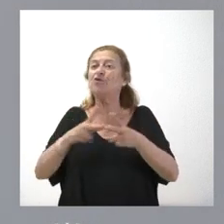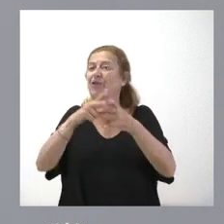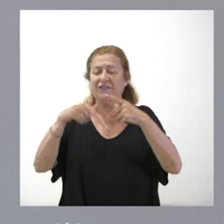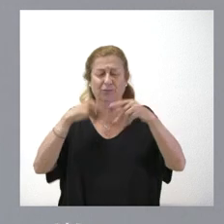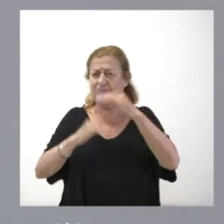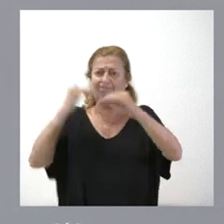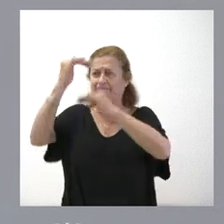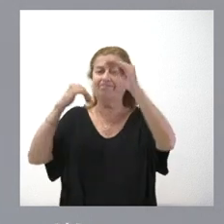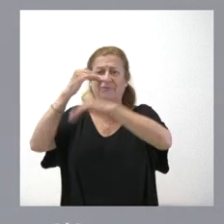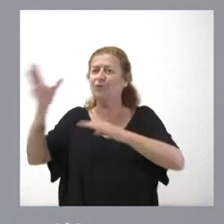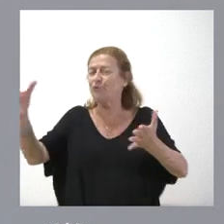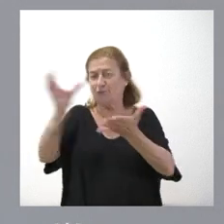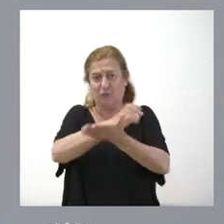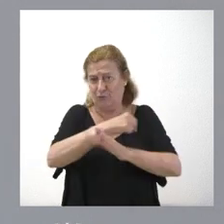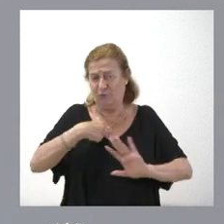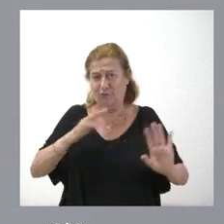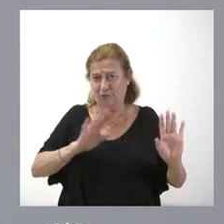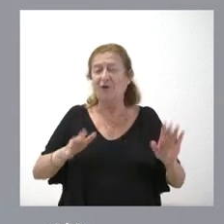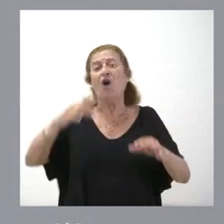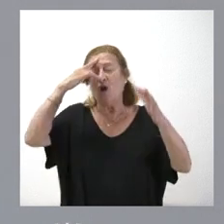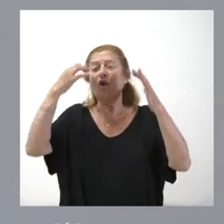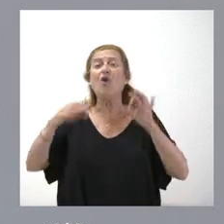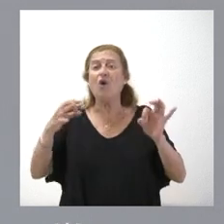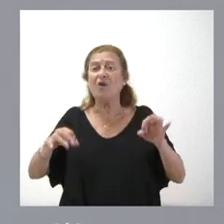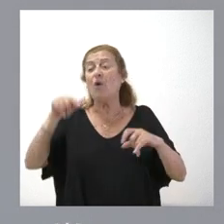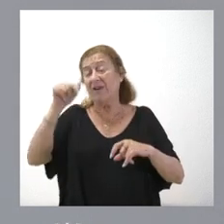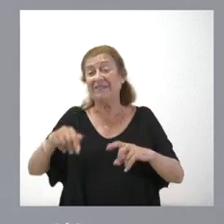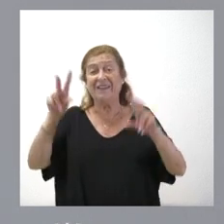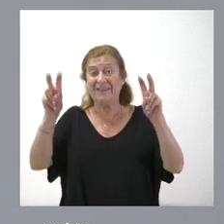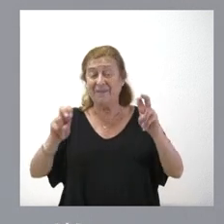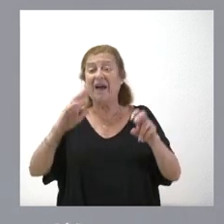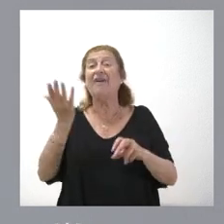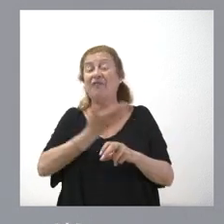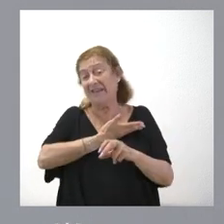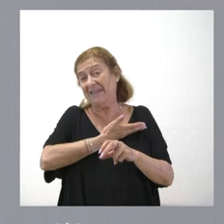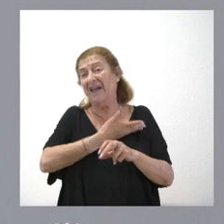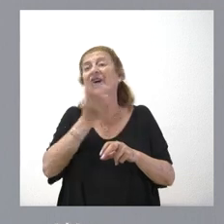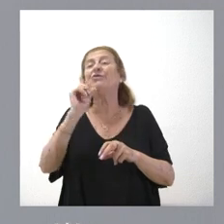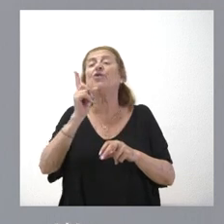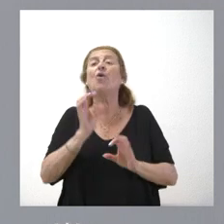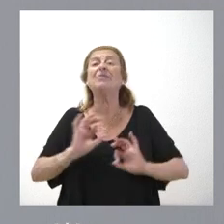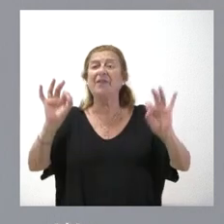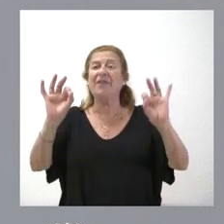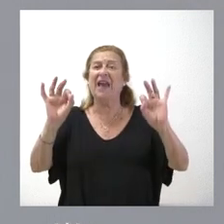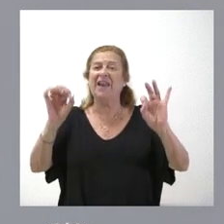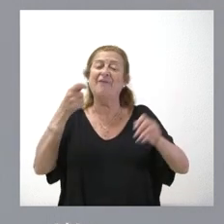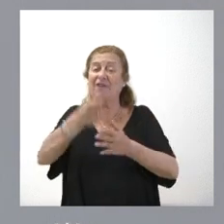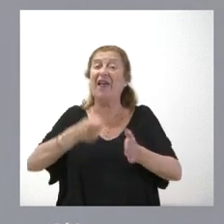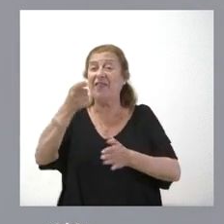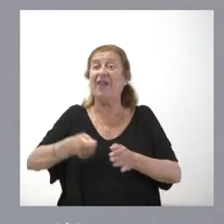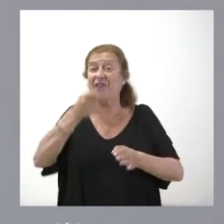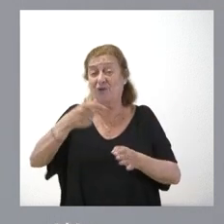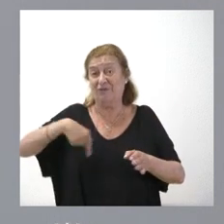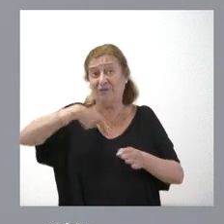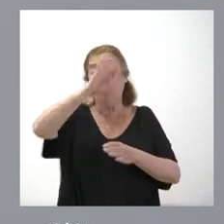anteriormente dicho lógicamente en este aspecto influye no solamente el especial régimen de financiación que tienen las